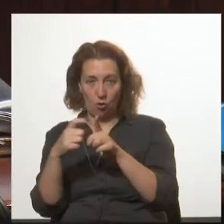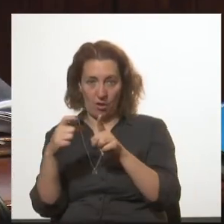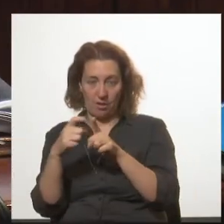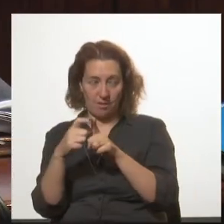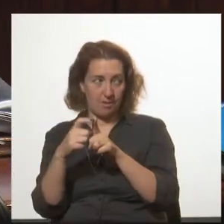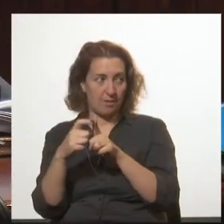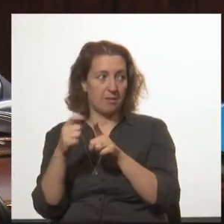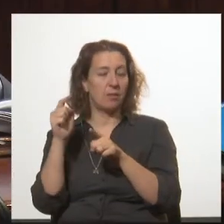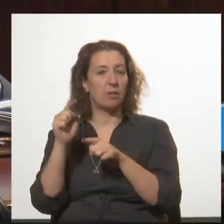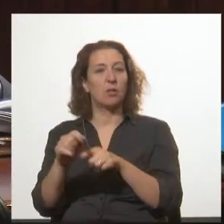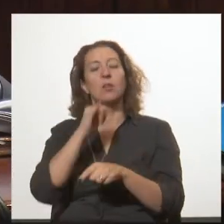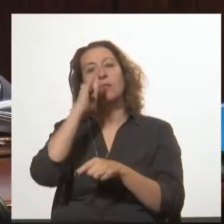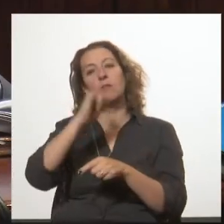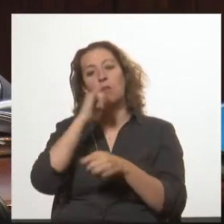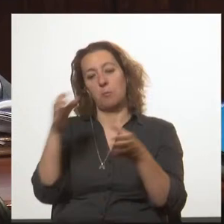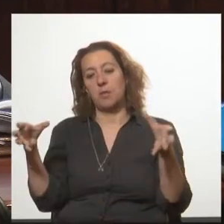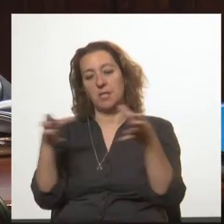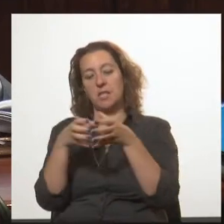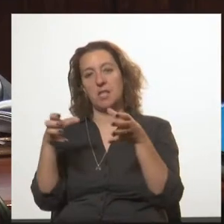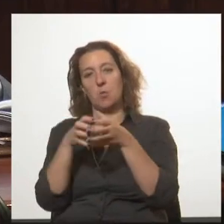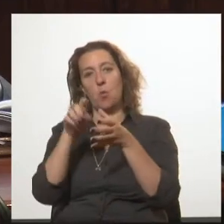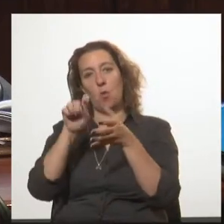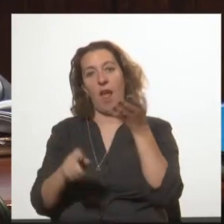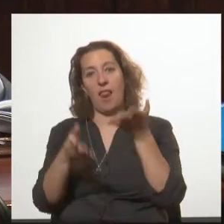los informes del tribunal de cuentas